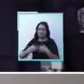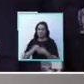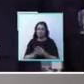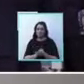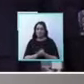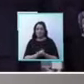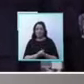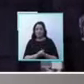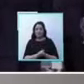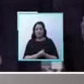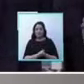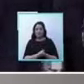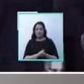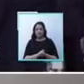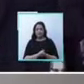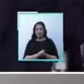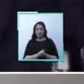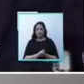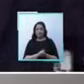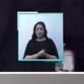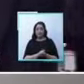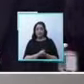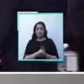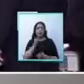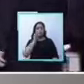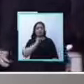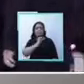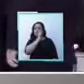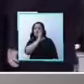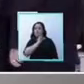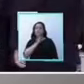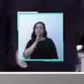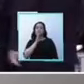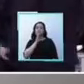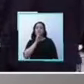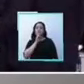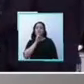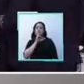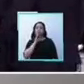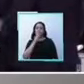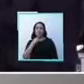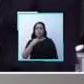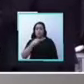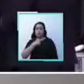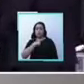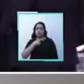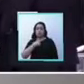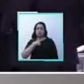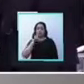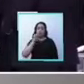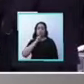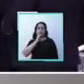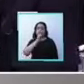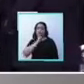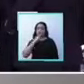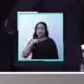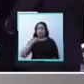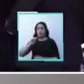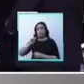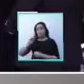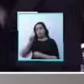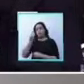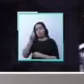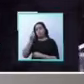carácter ideológico fuerte y un sector de opinión manipulado sobre todo por una figura como